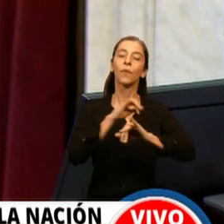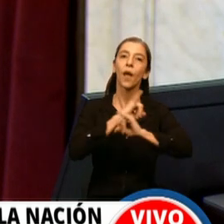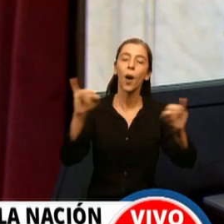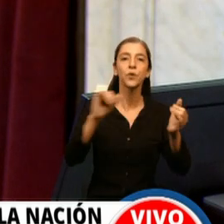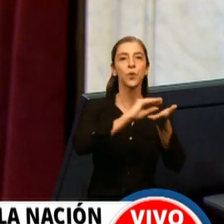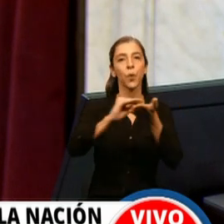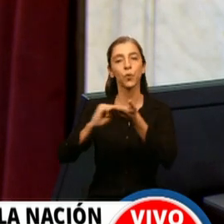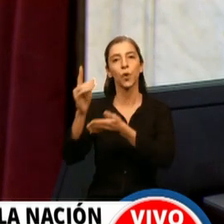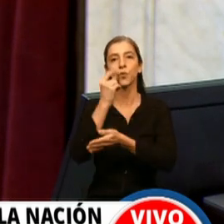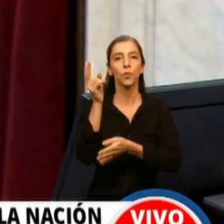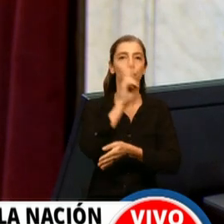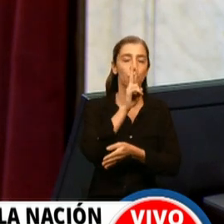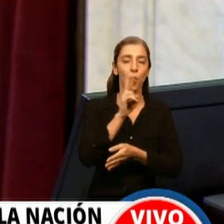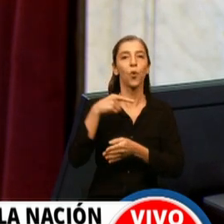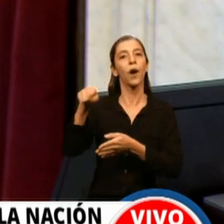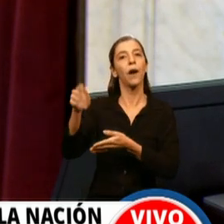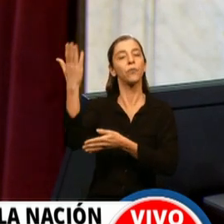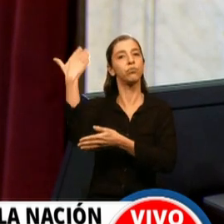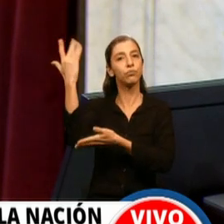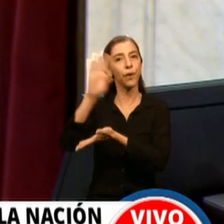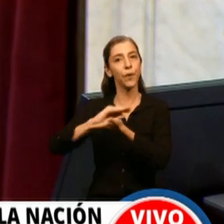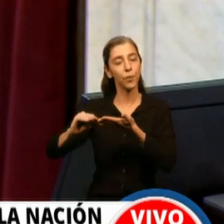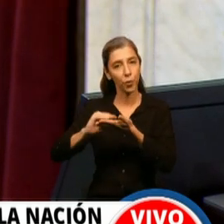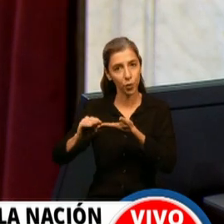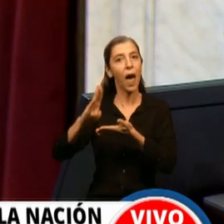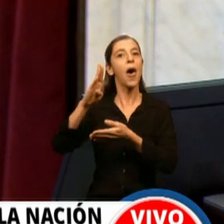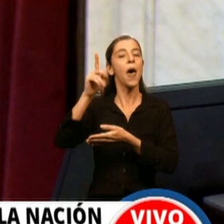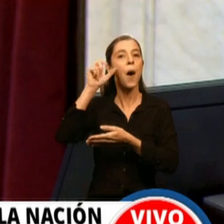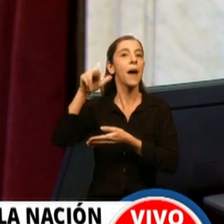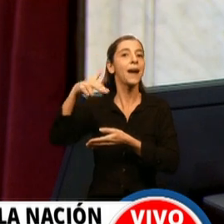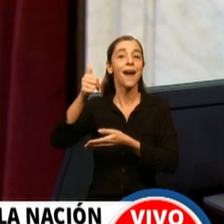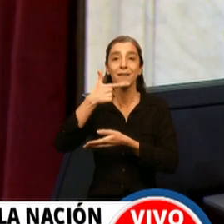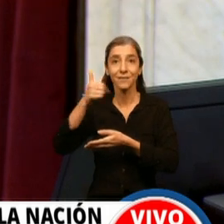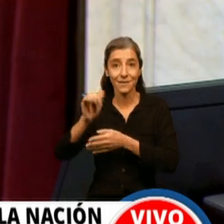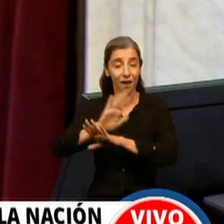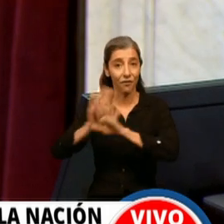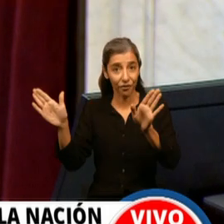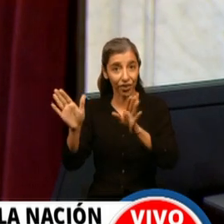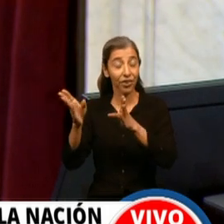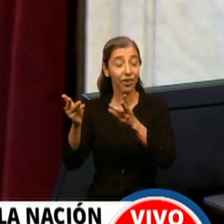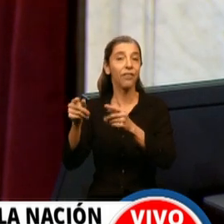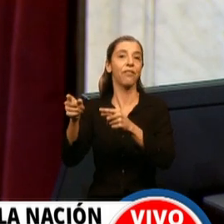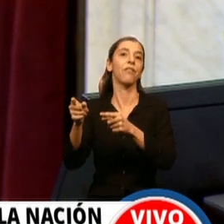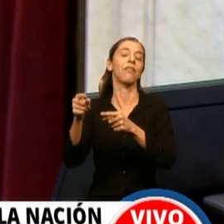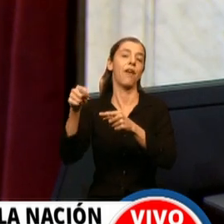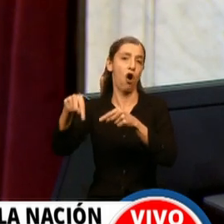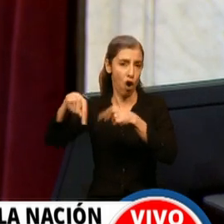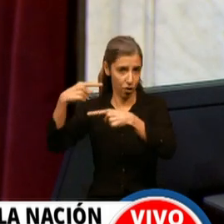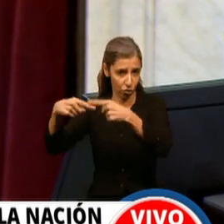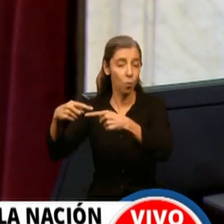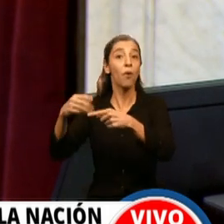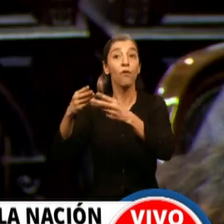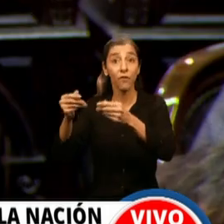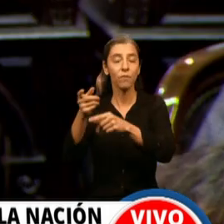de la diputada vernaza se va a votar por lo tanto les pido que estén logueados diputada vernaza continúe